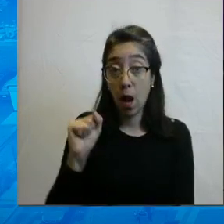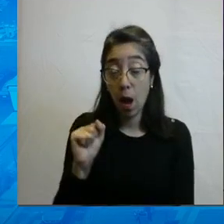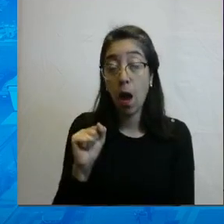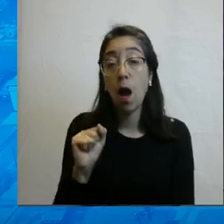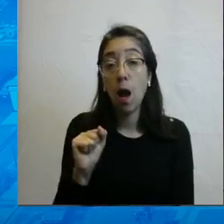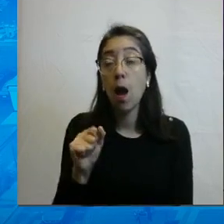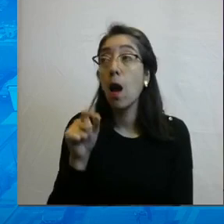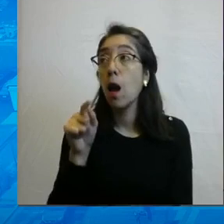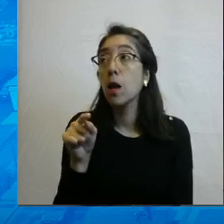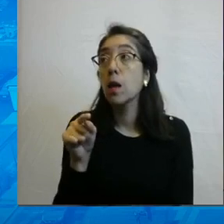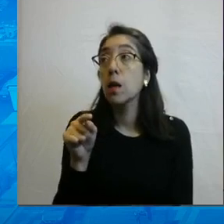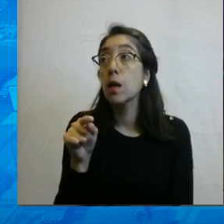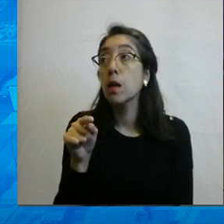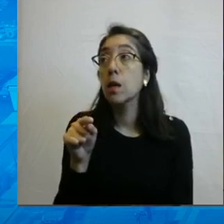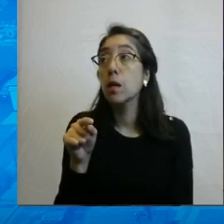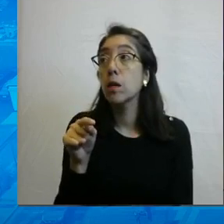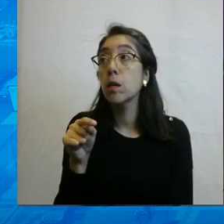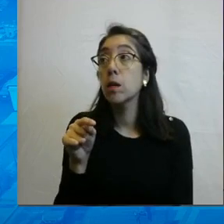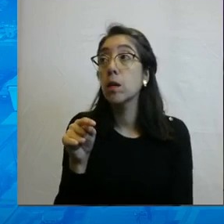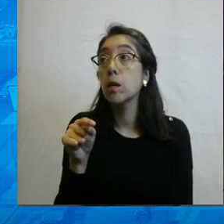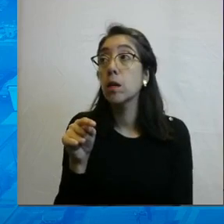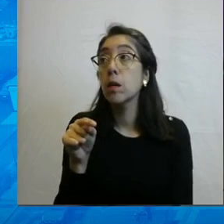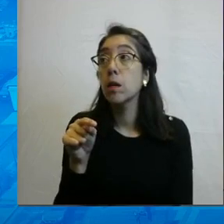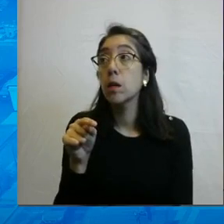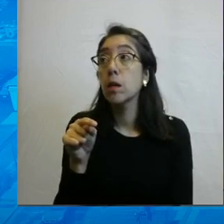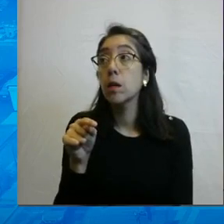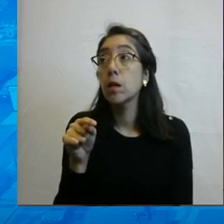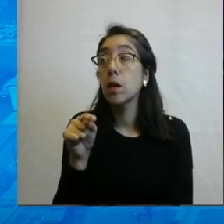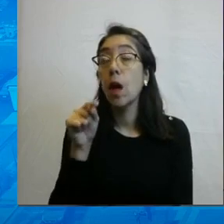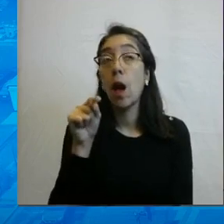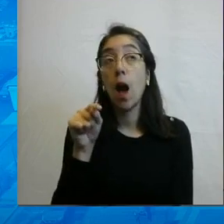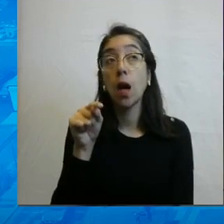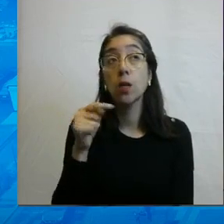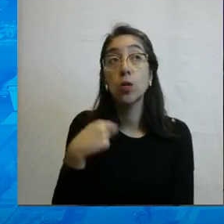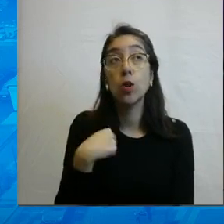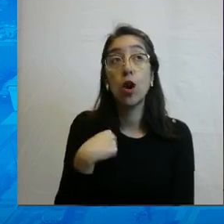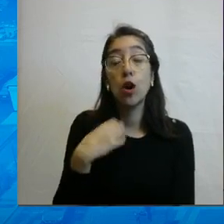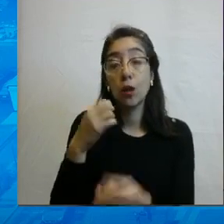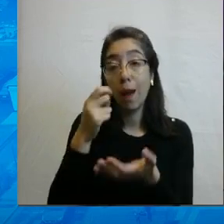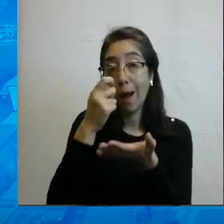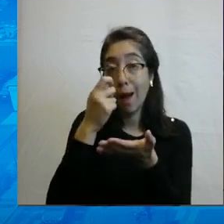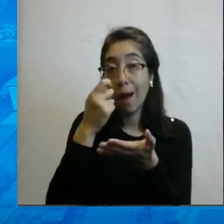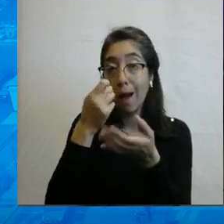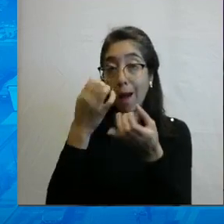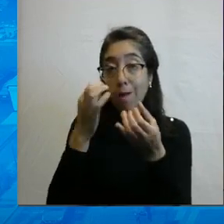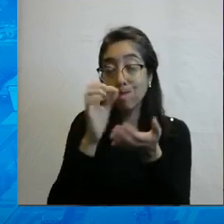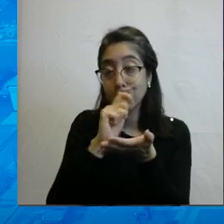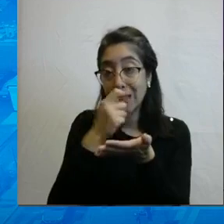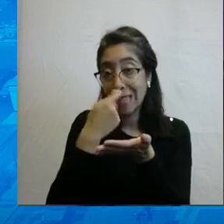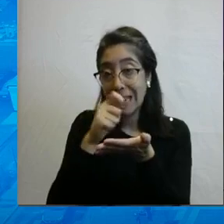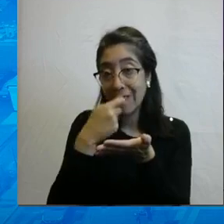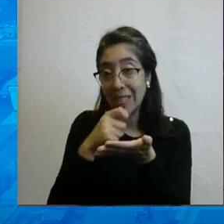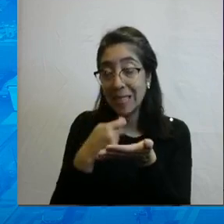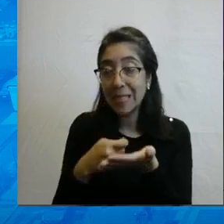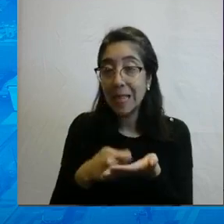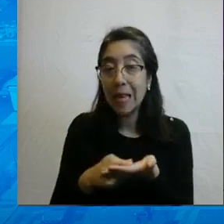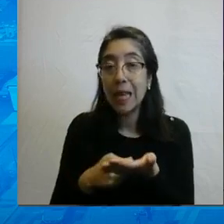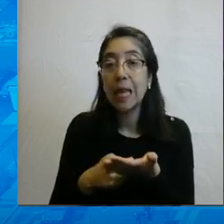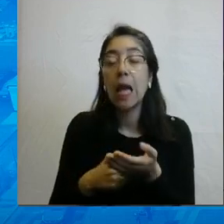Digamos que nihil novum sub sole, con cosas que estamos trabajando ya, que tienen que ver precisamente con la revisión de la